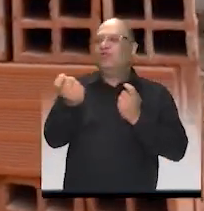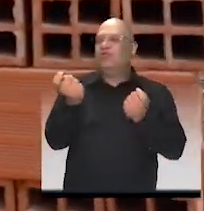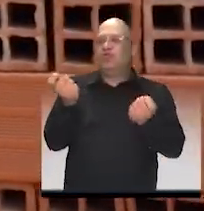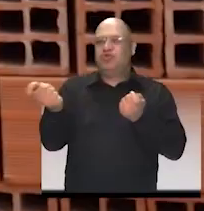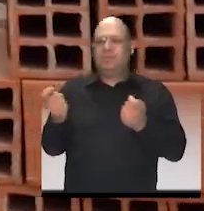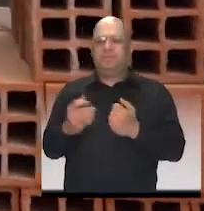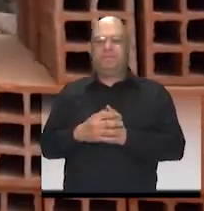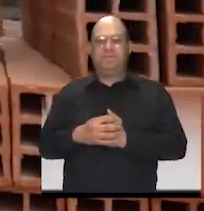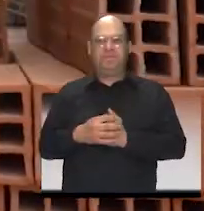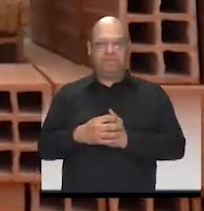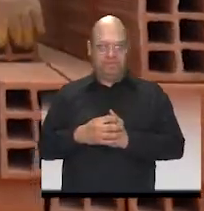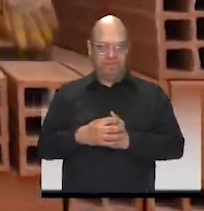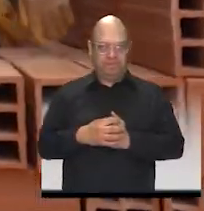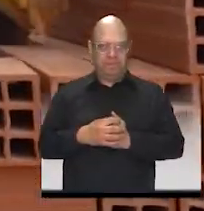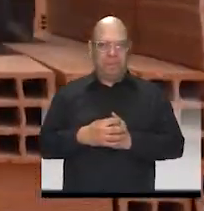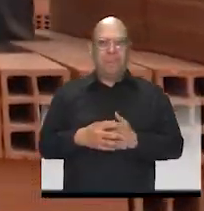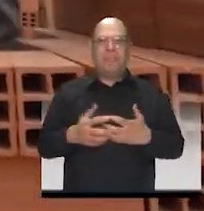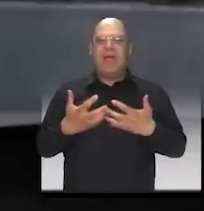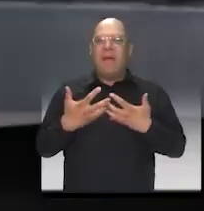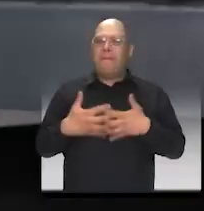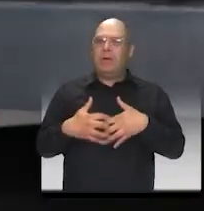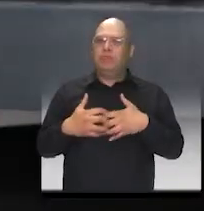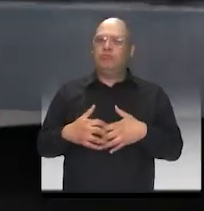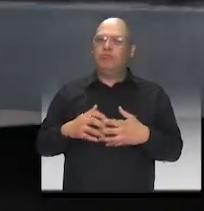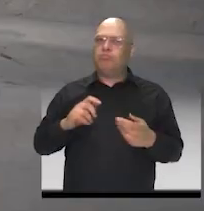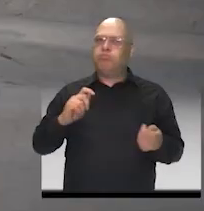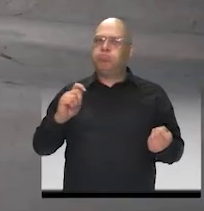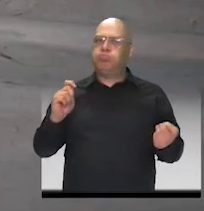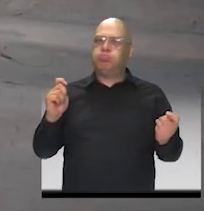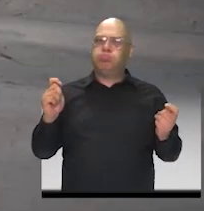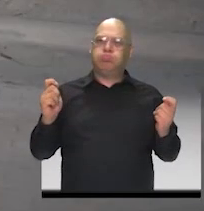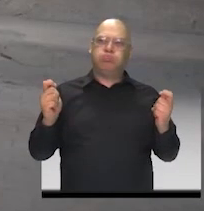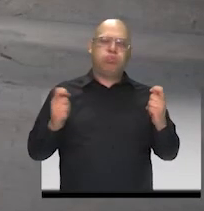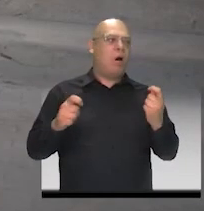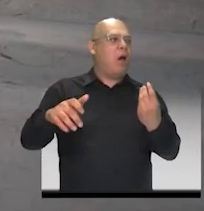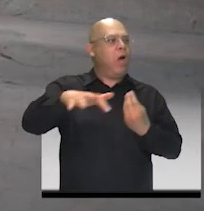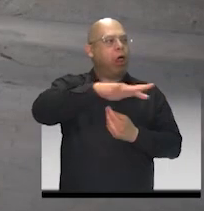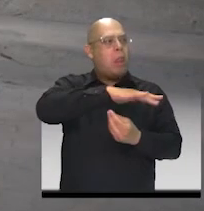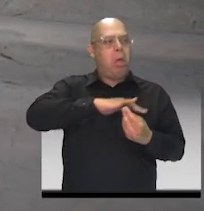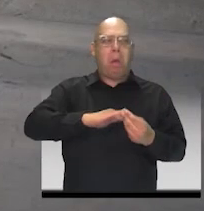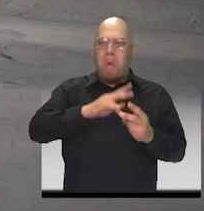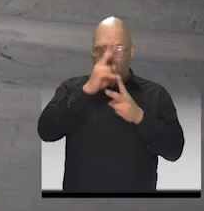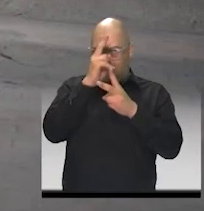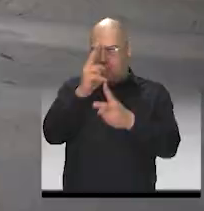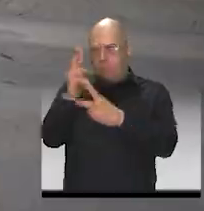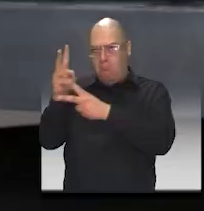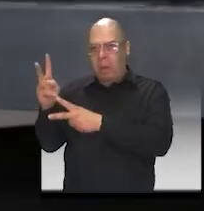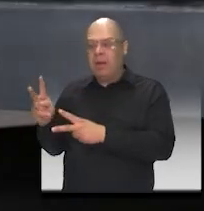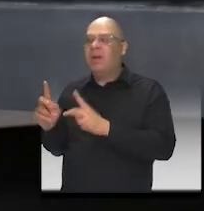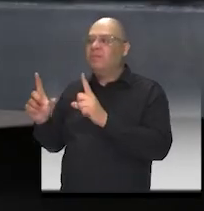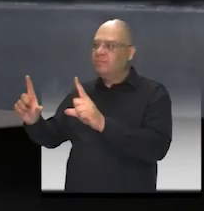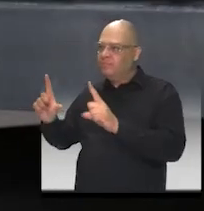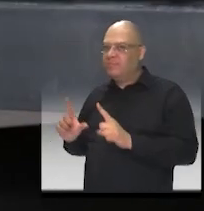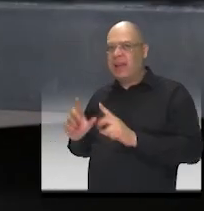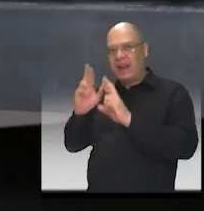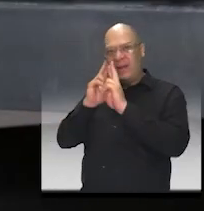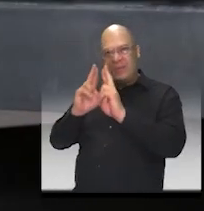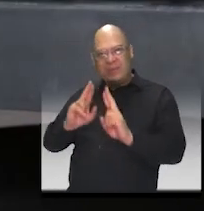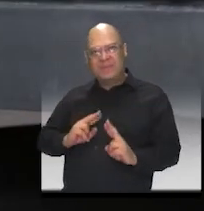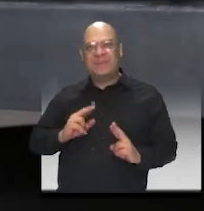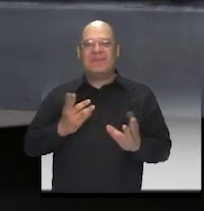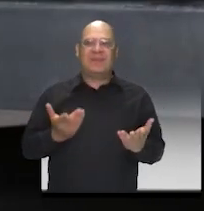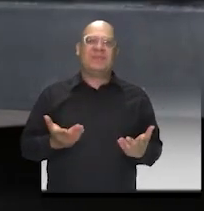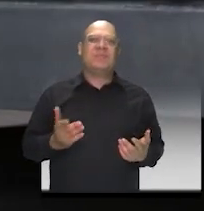Gerente, vemos que la empresa ha tenido una evolución en las buenas prácticas ambientales y han recibido distintos reconocimientos, pero que sea